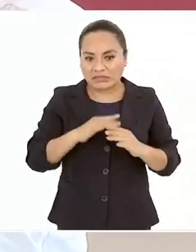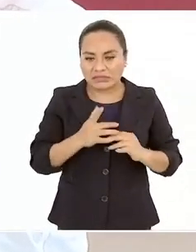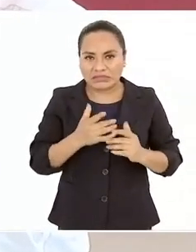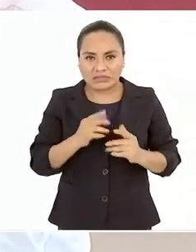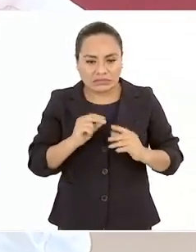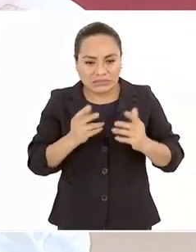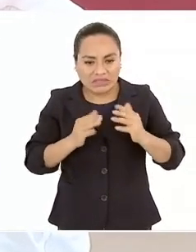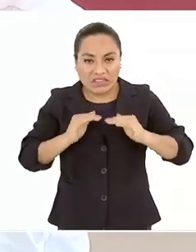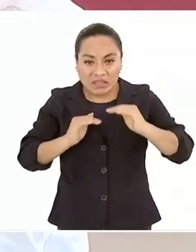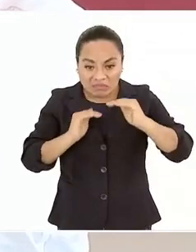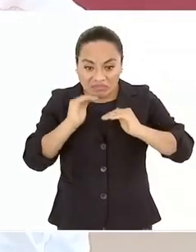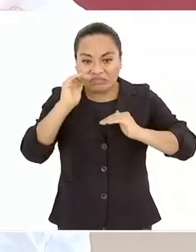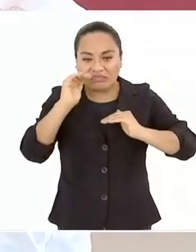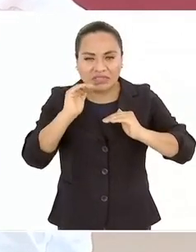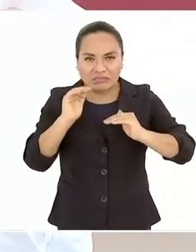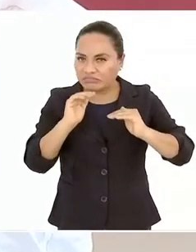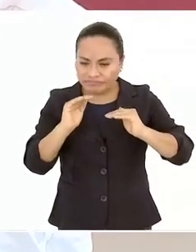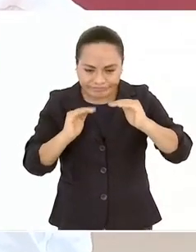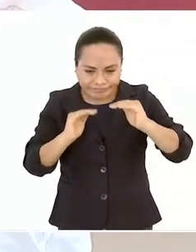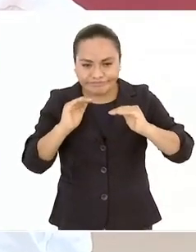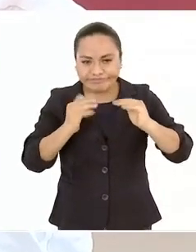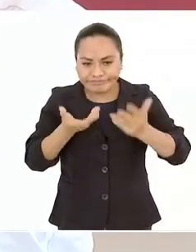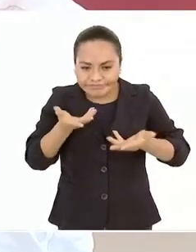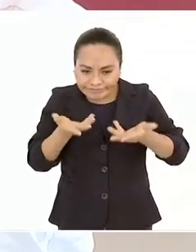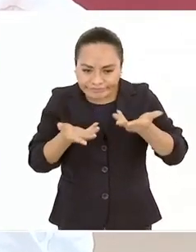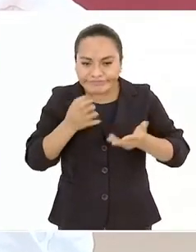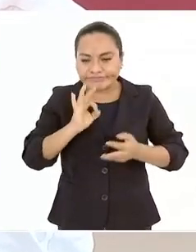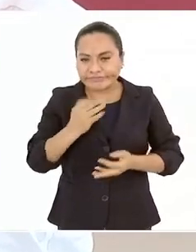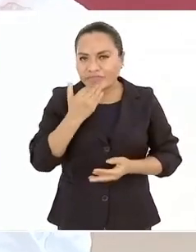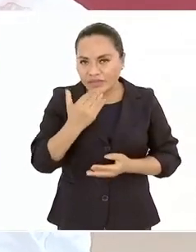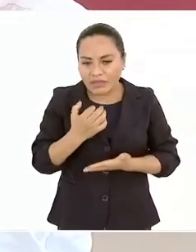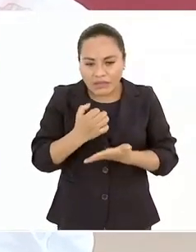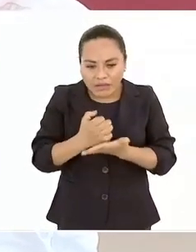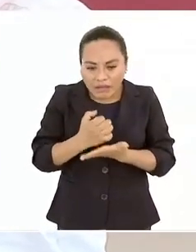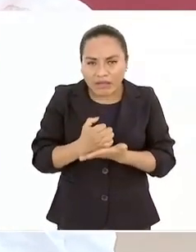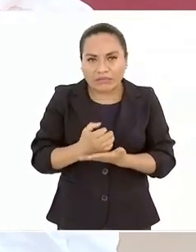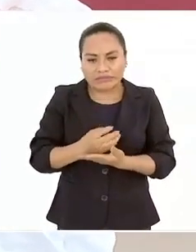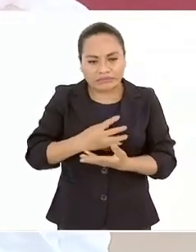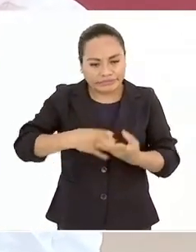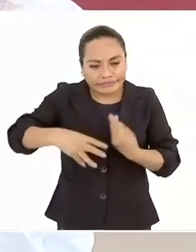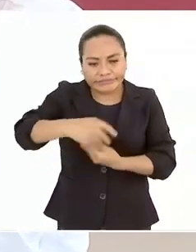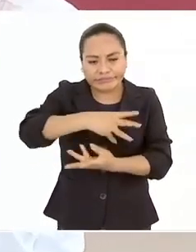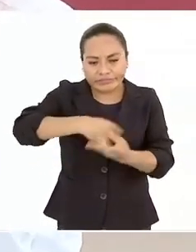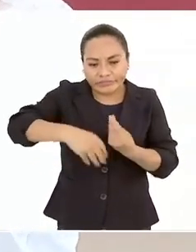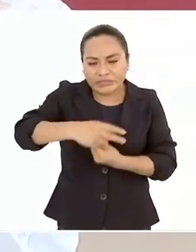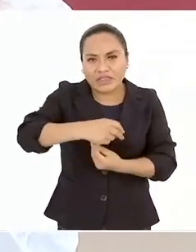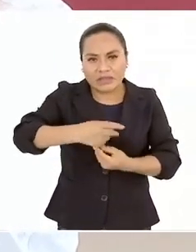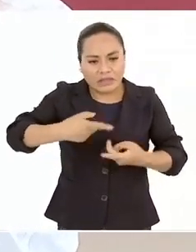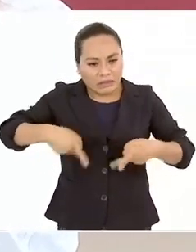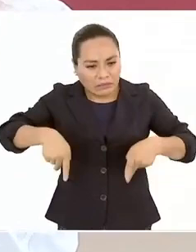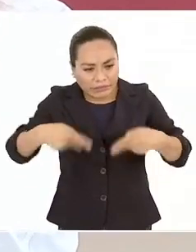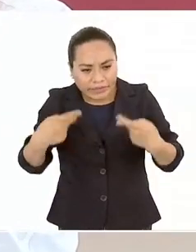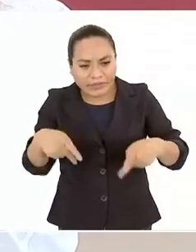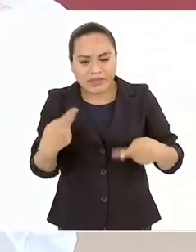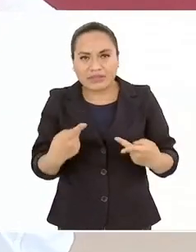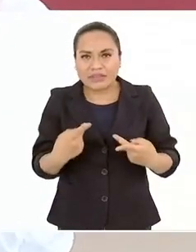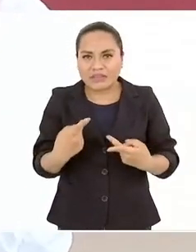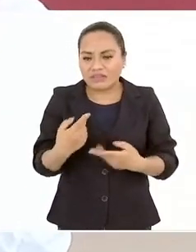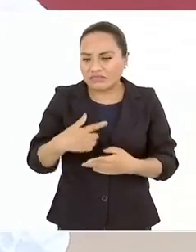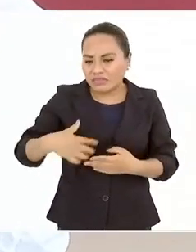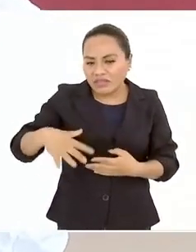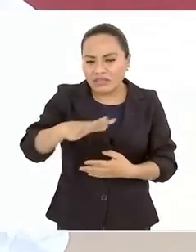ni en lo económico, ni en lo comercial, y mucho menos en la política,